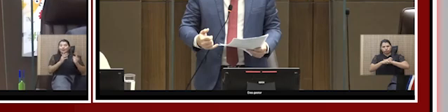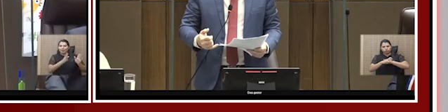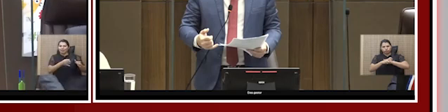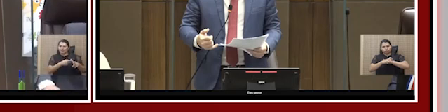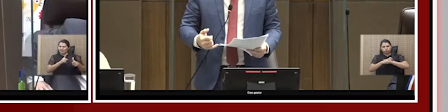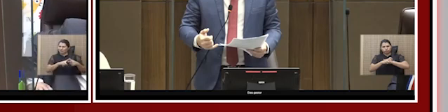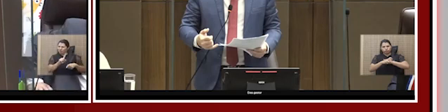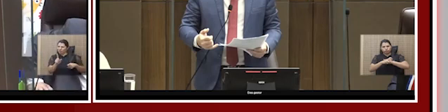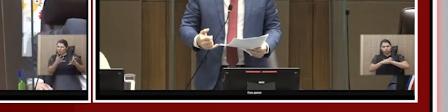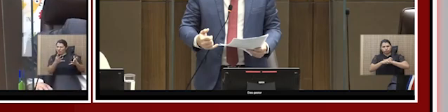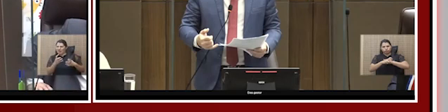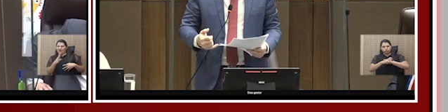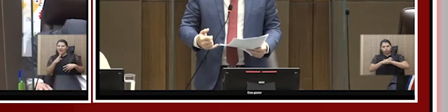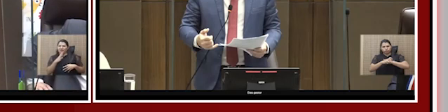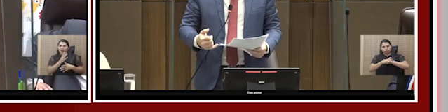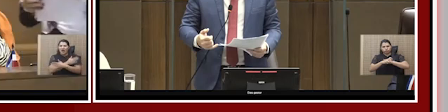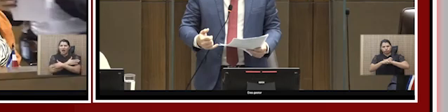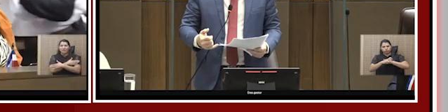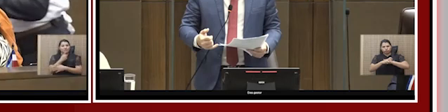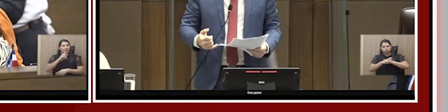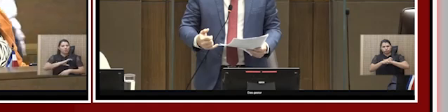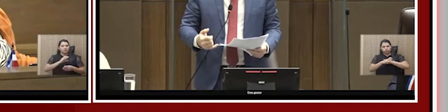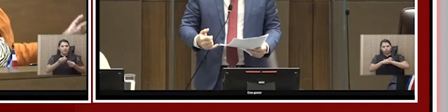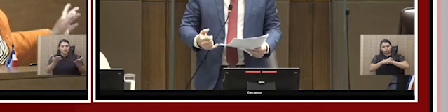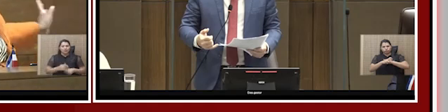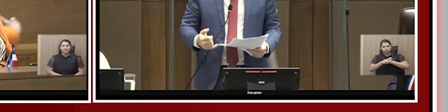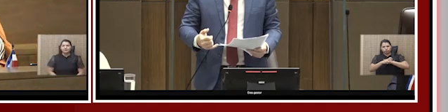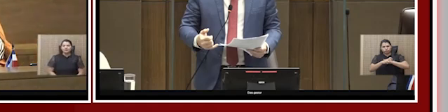a dar lecciones. Y un abrazo para la fuerza pública.